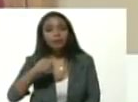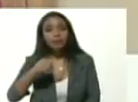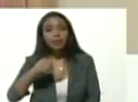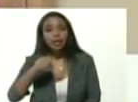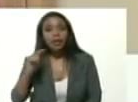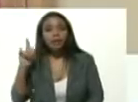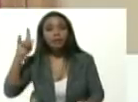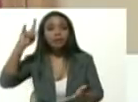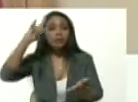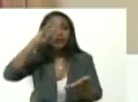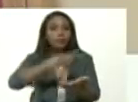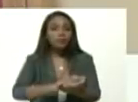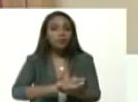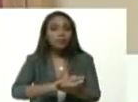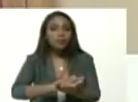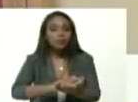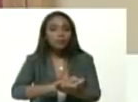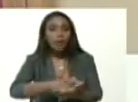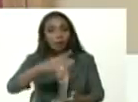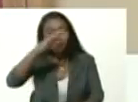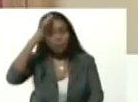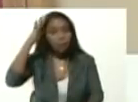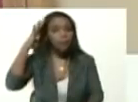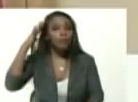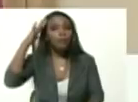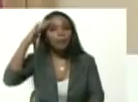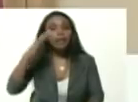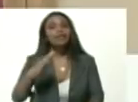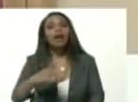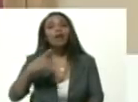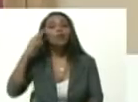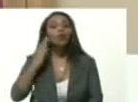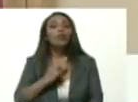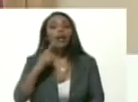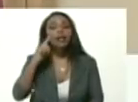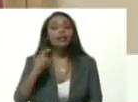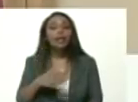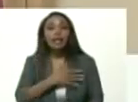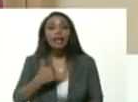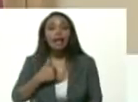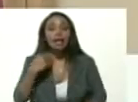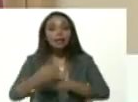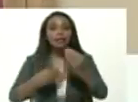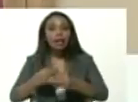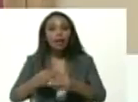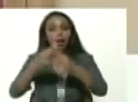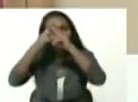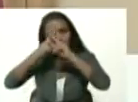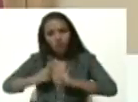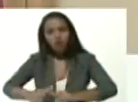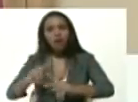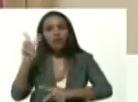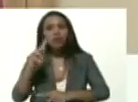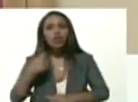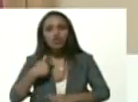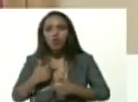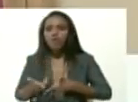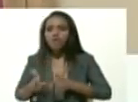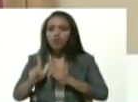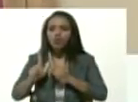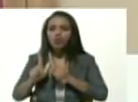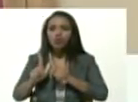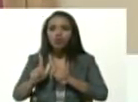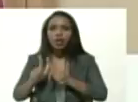bolivariana me propuso que quería hacerle un homenaje al pueblo de Venezuela. Y lo autoricé.